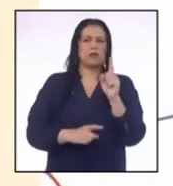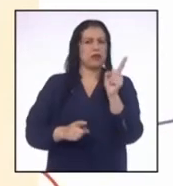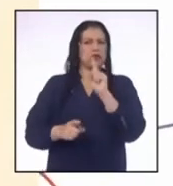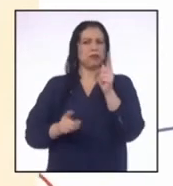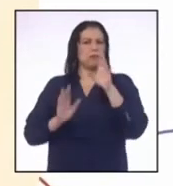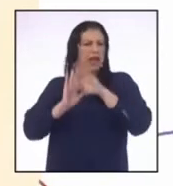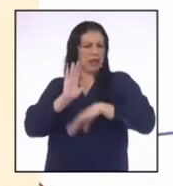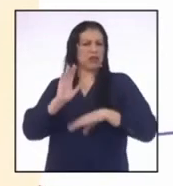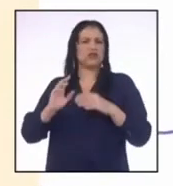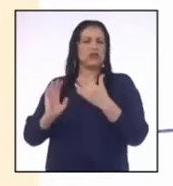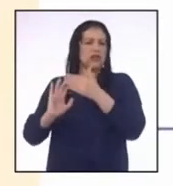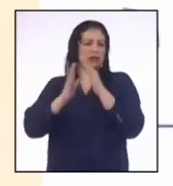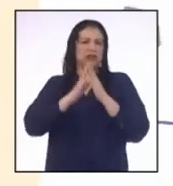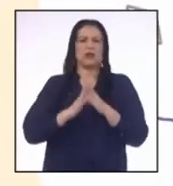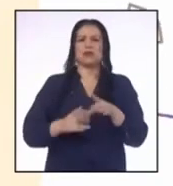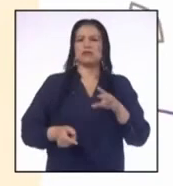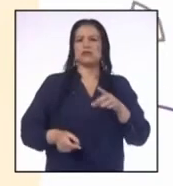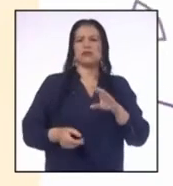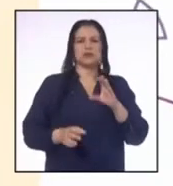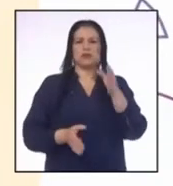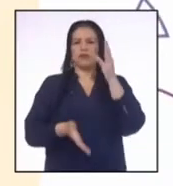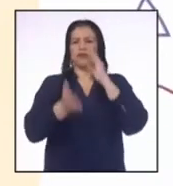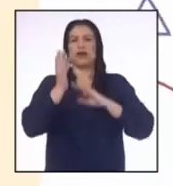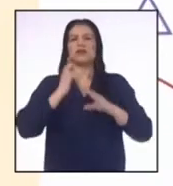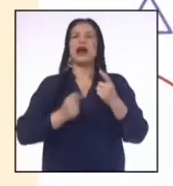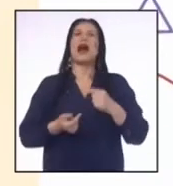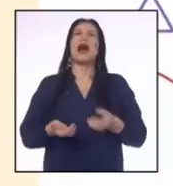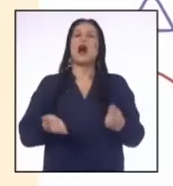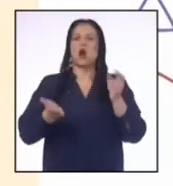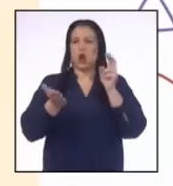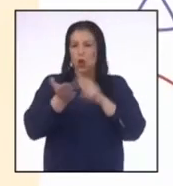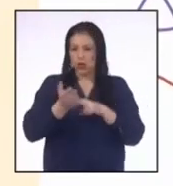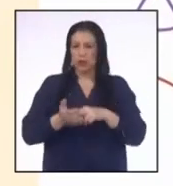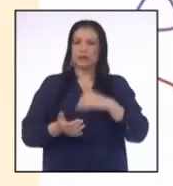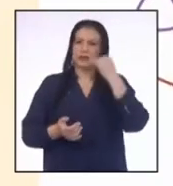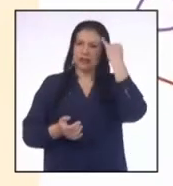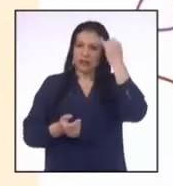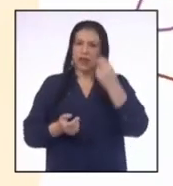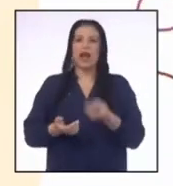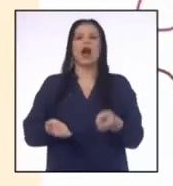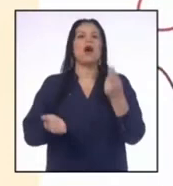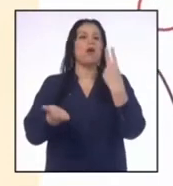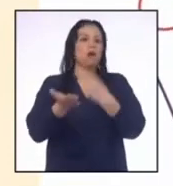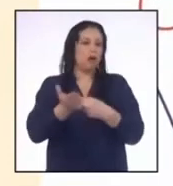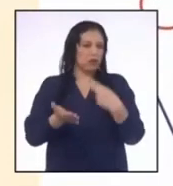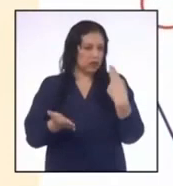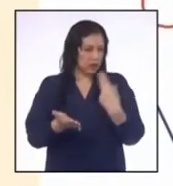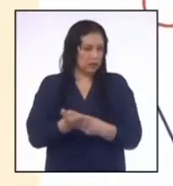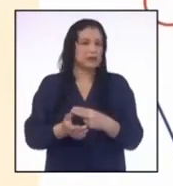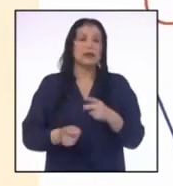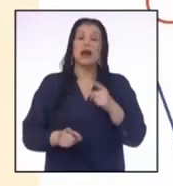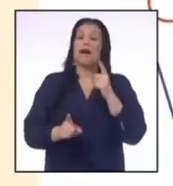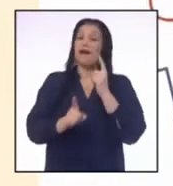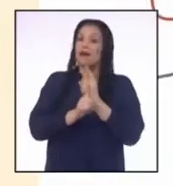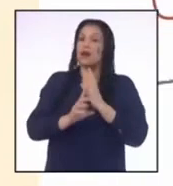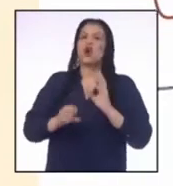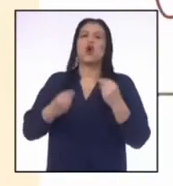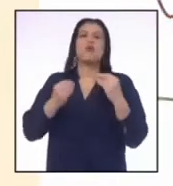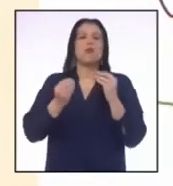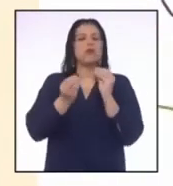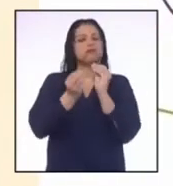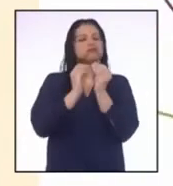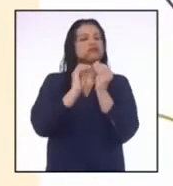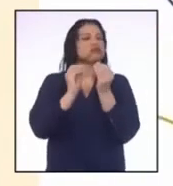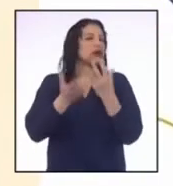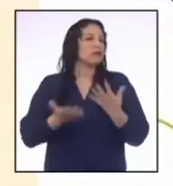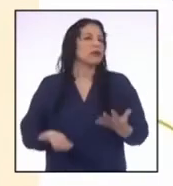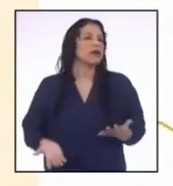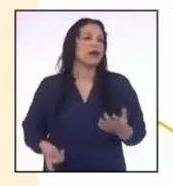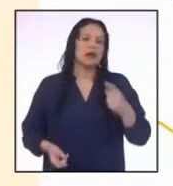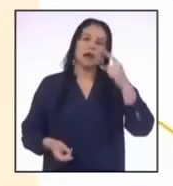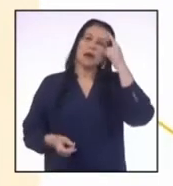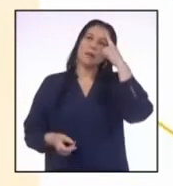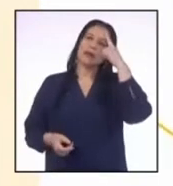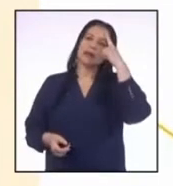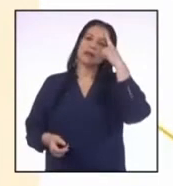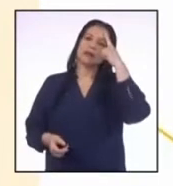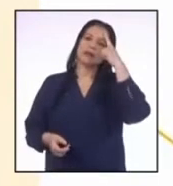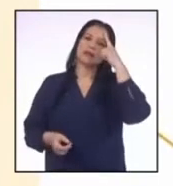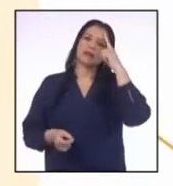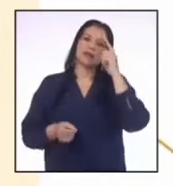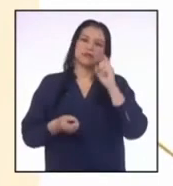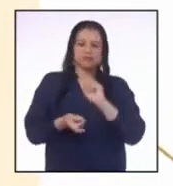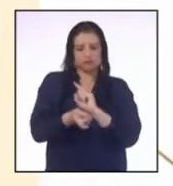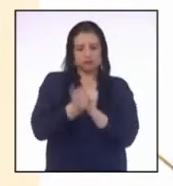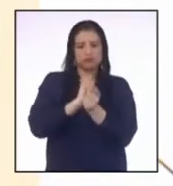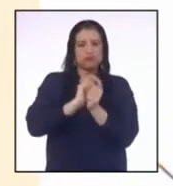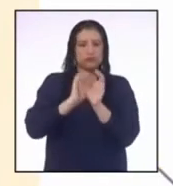es falso. Ah, ya sé, estoy repitiendo la idea. Así es. ¿Cómo corregirías? Me parece que así